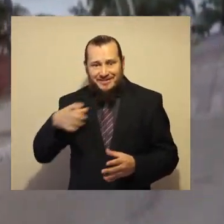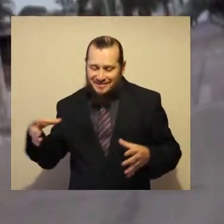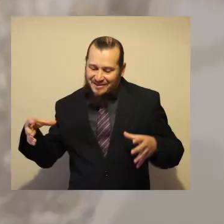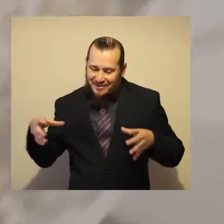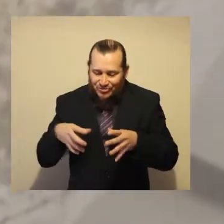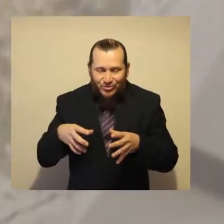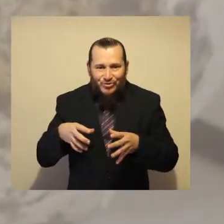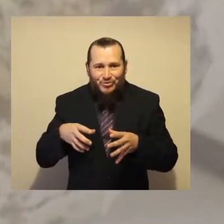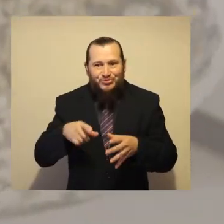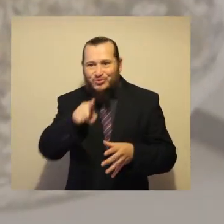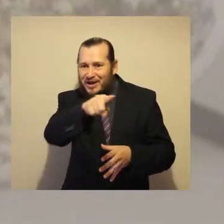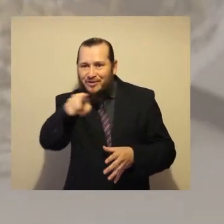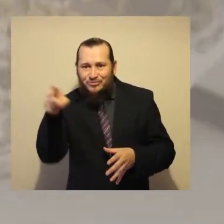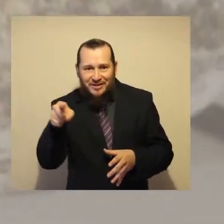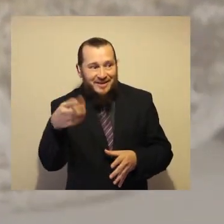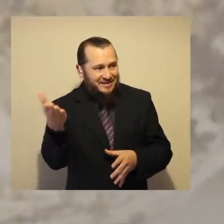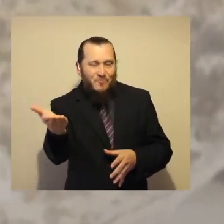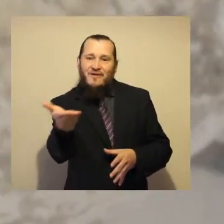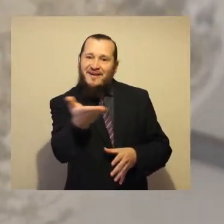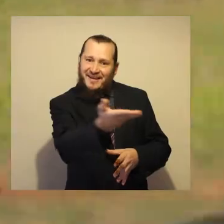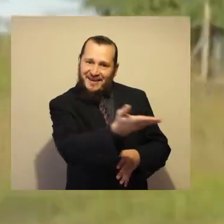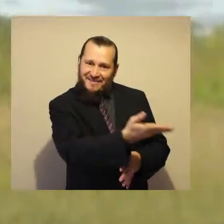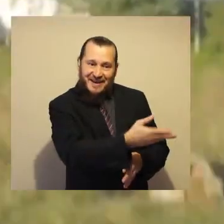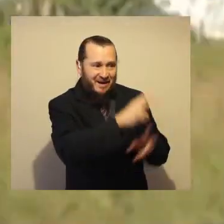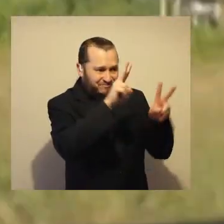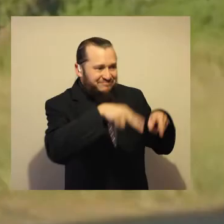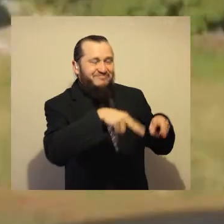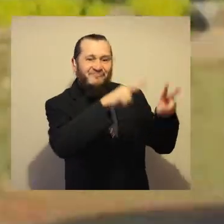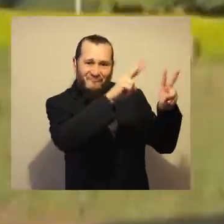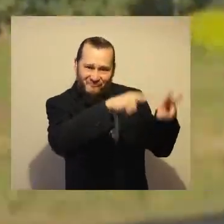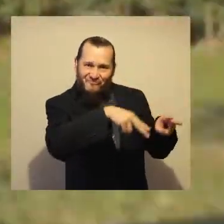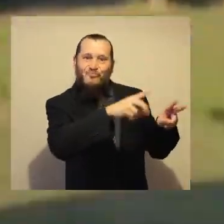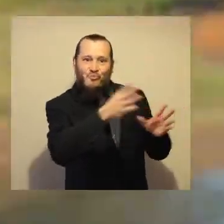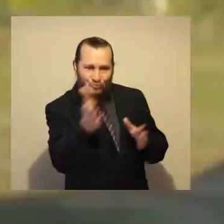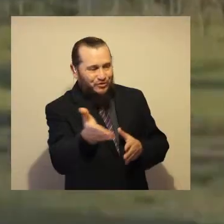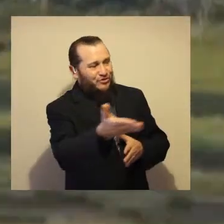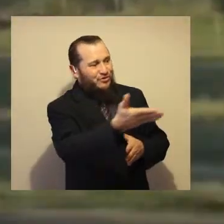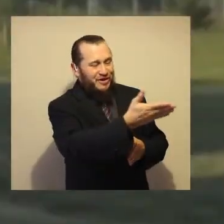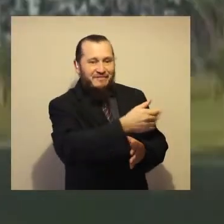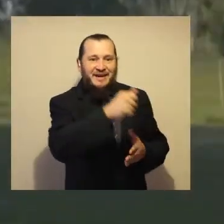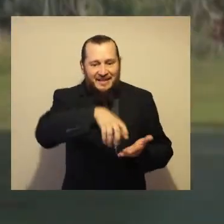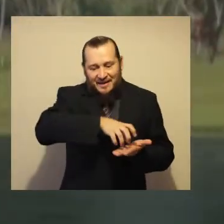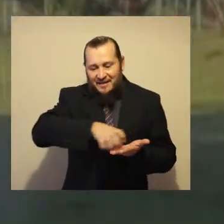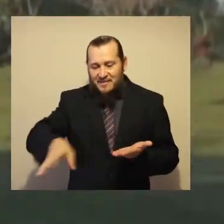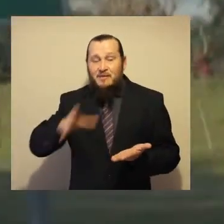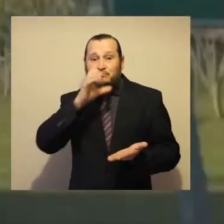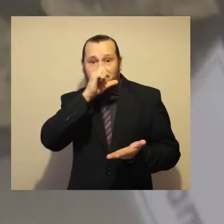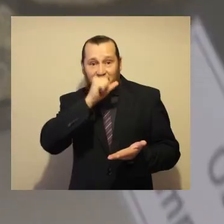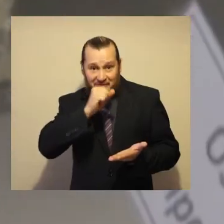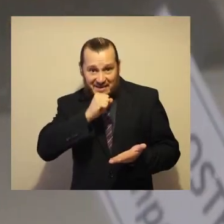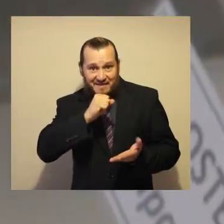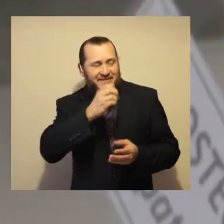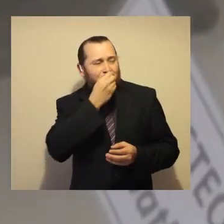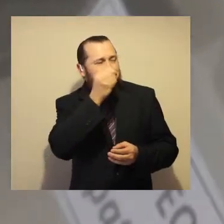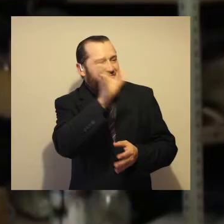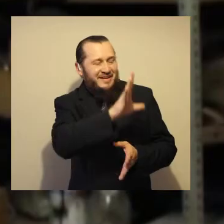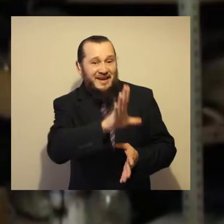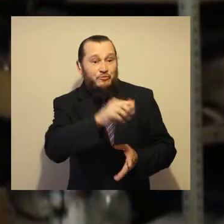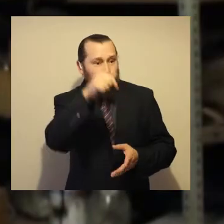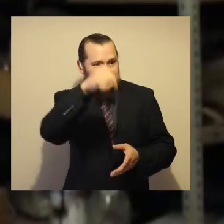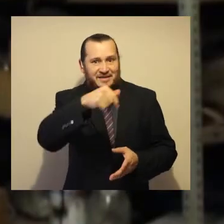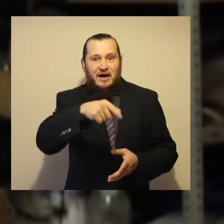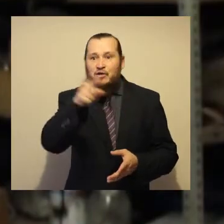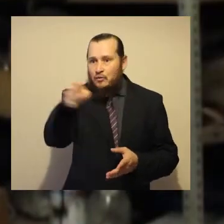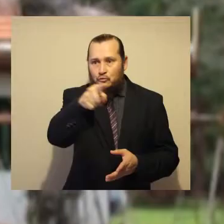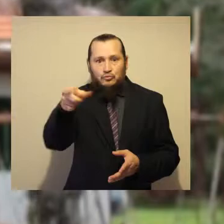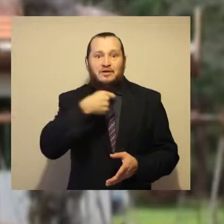Corrientes, les damos así la bienvenida al Museo de Paleontología de la hermosa ciudad de Bellavista, quien desde hoy en adelante